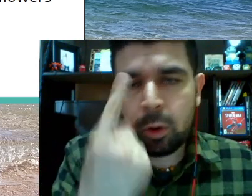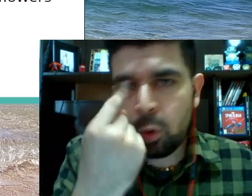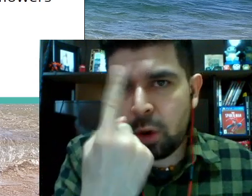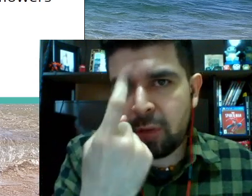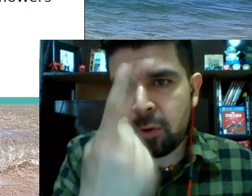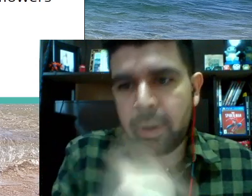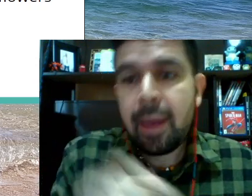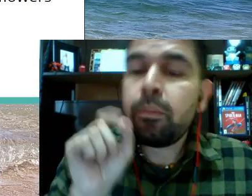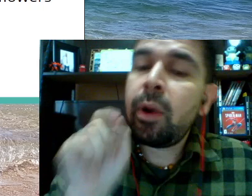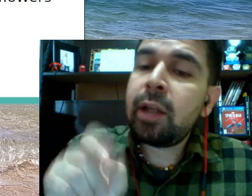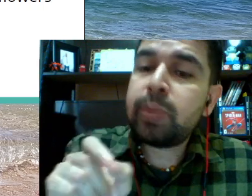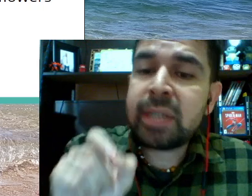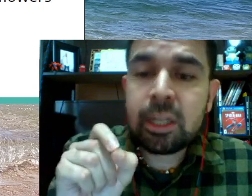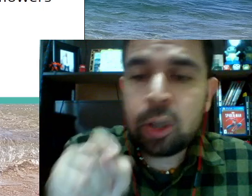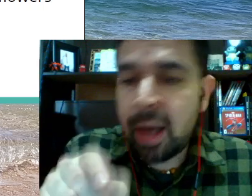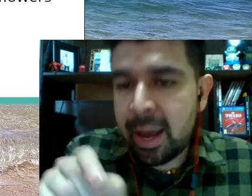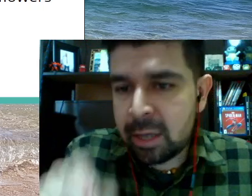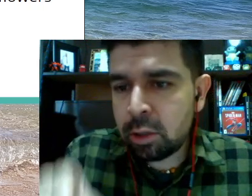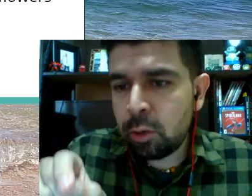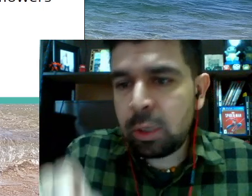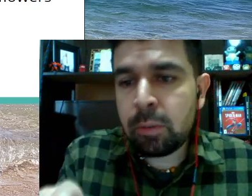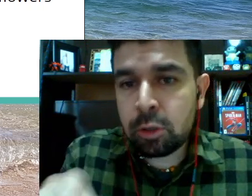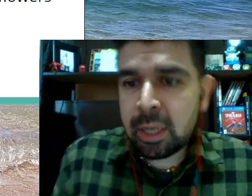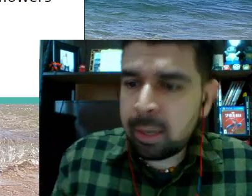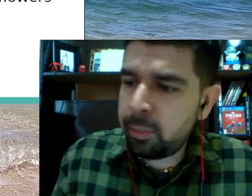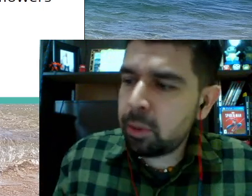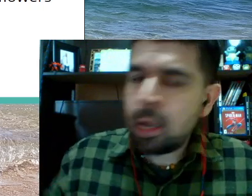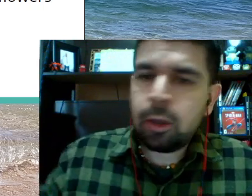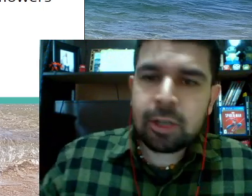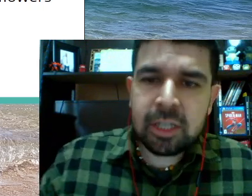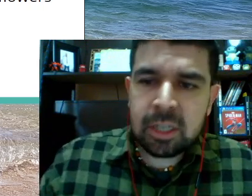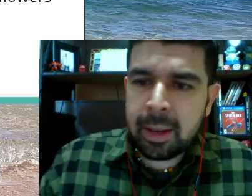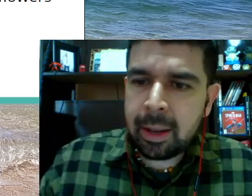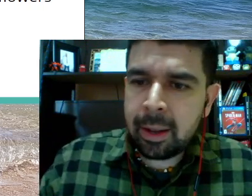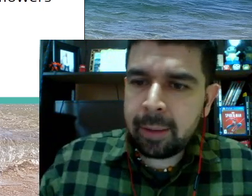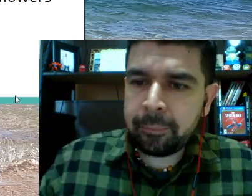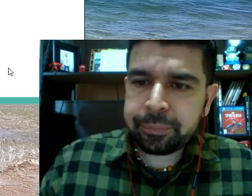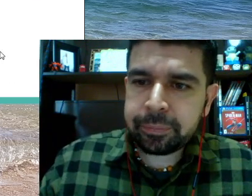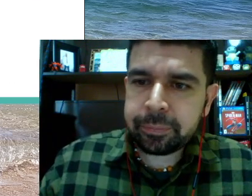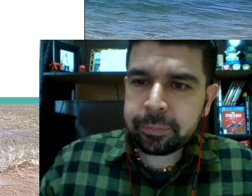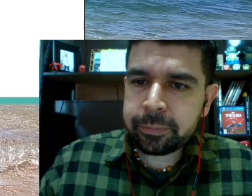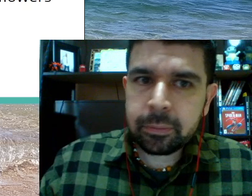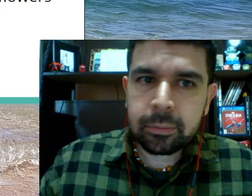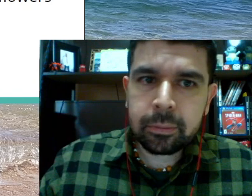una flor pongan especial atención a estos últimos dos ejemplos no sé si se ve